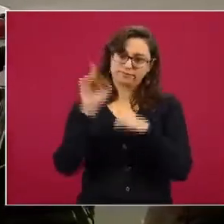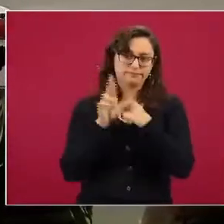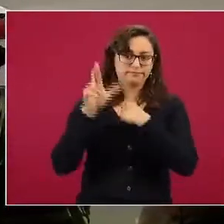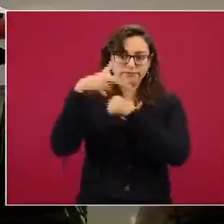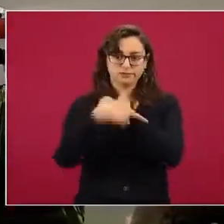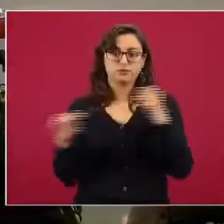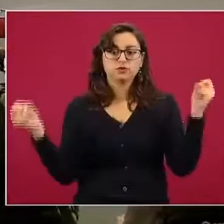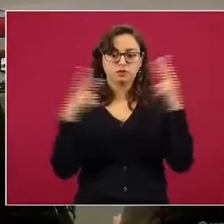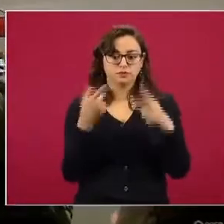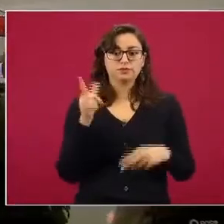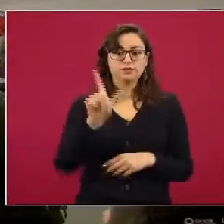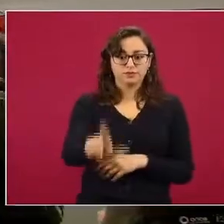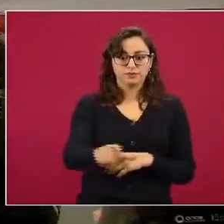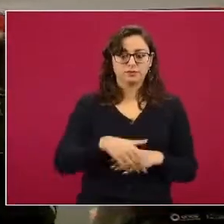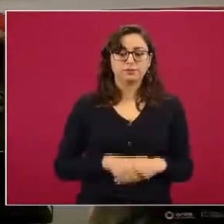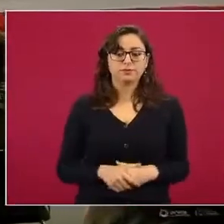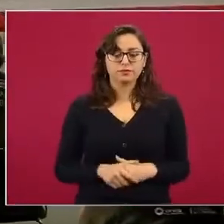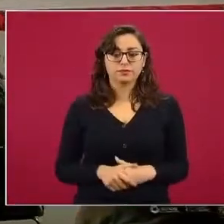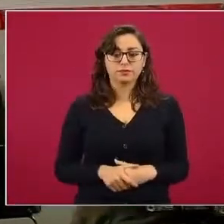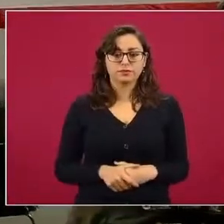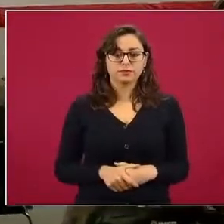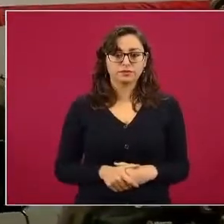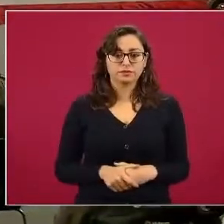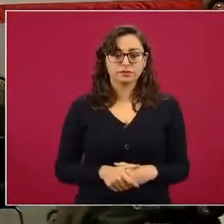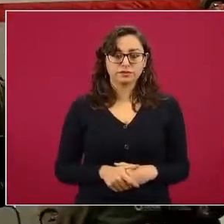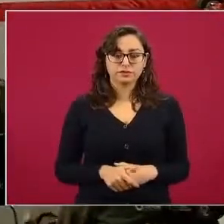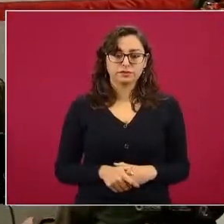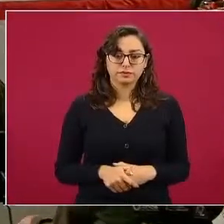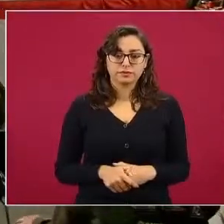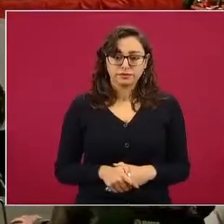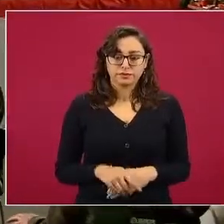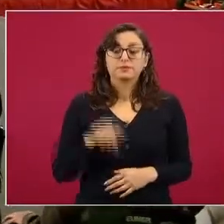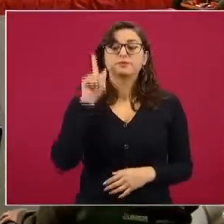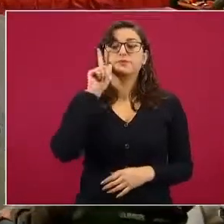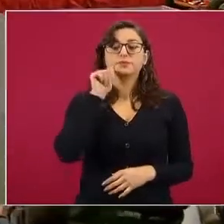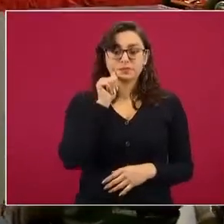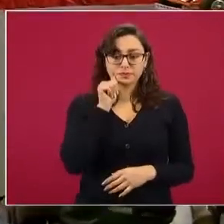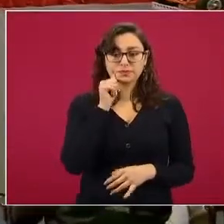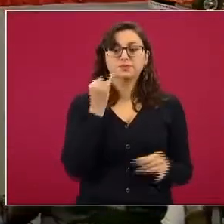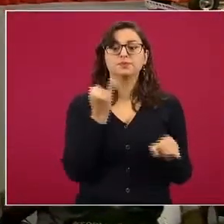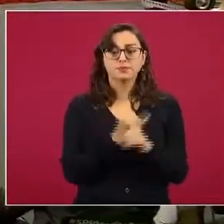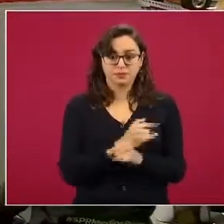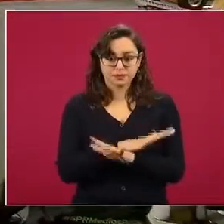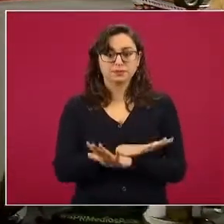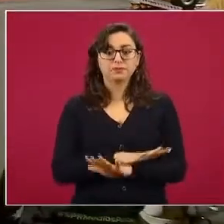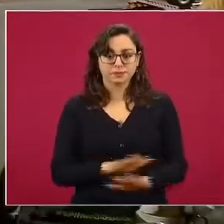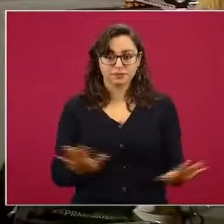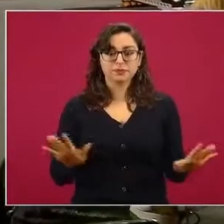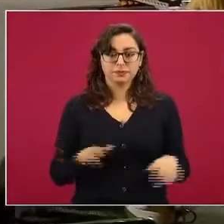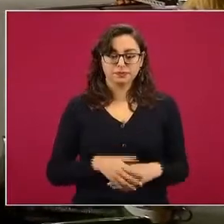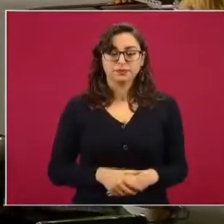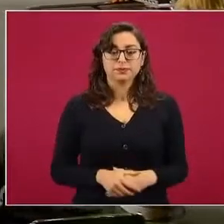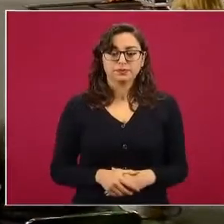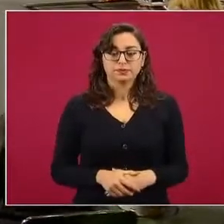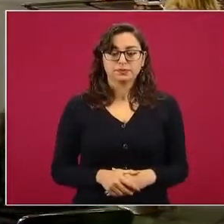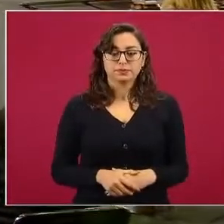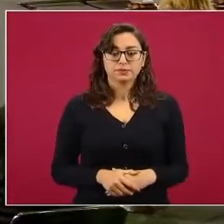el lunes. Vamos a informar mañana sobre la propuesta que vamos a hacer